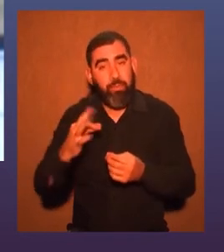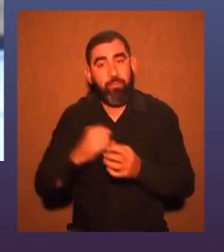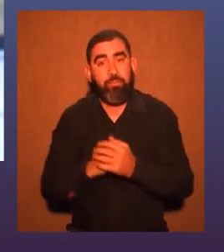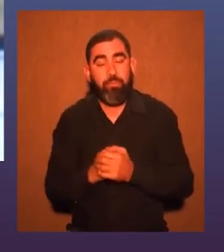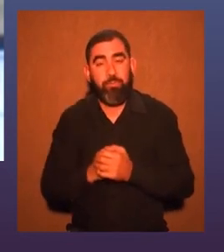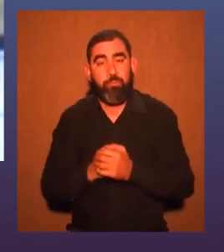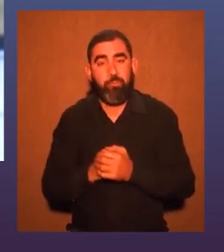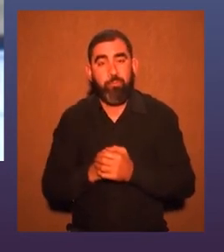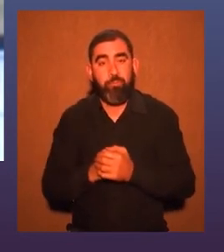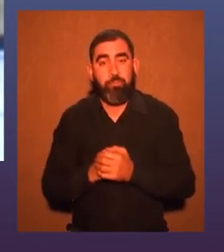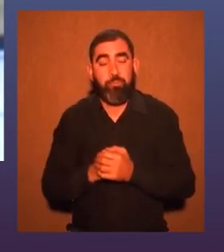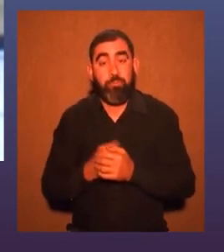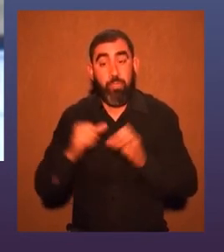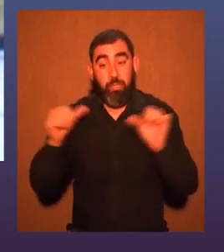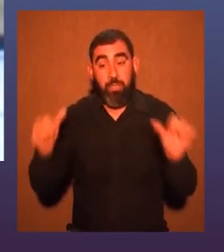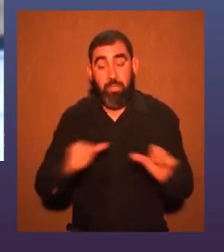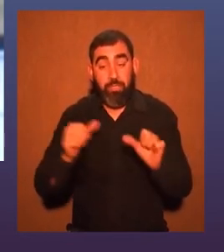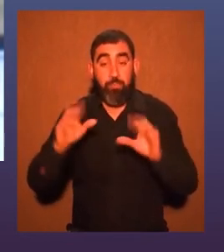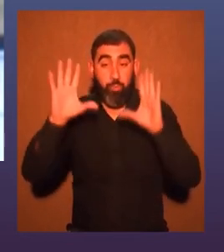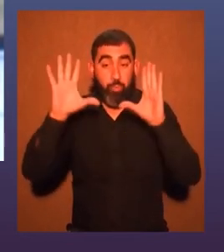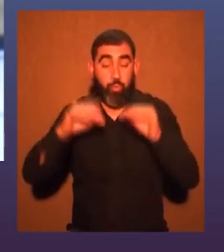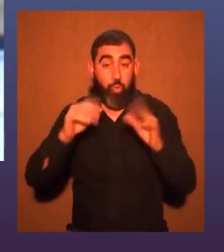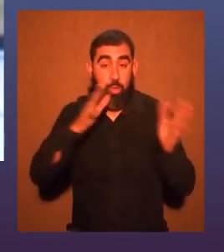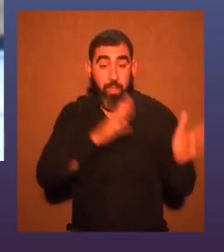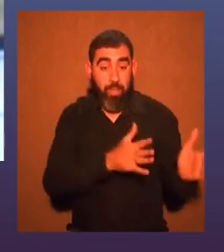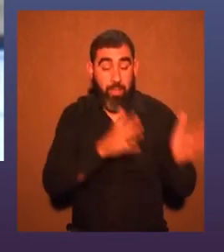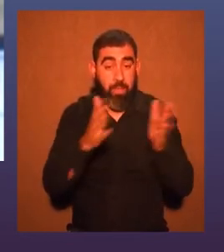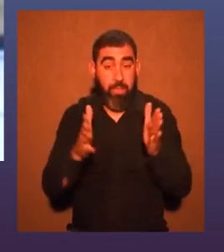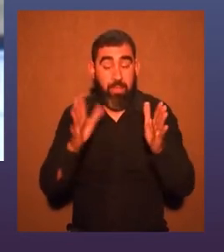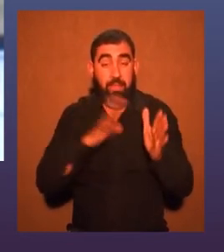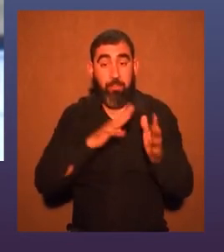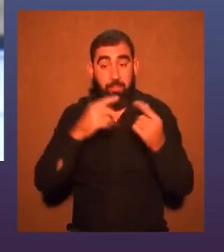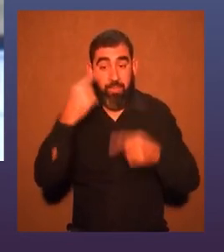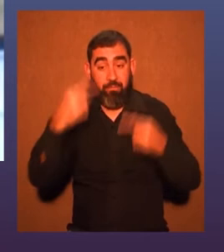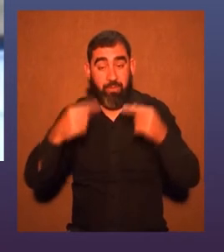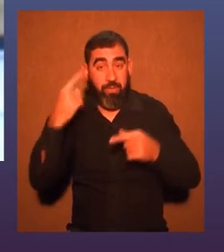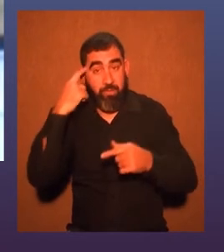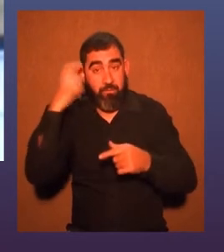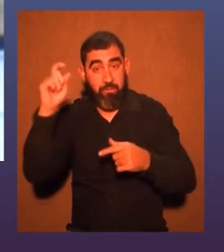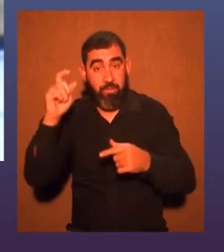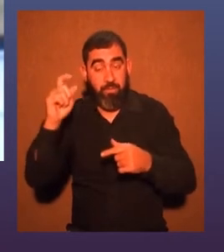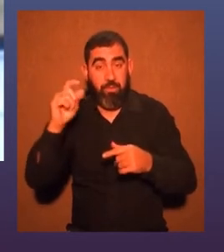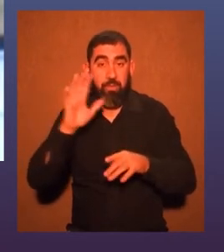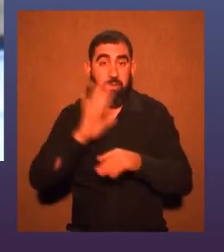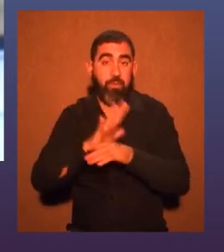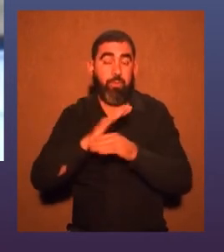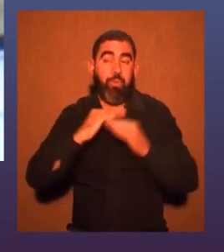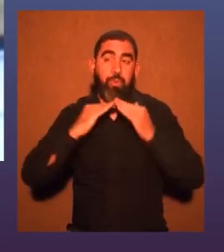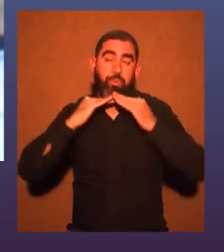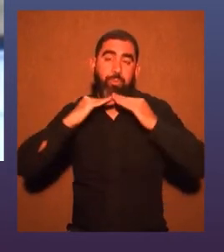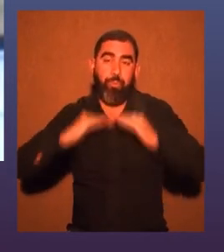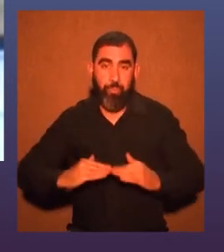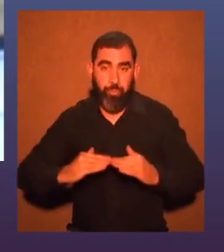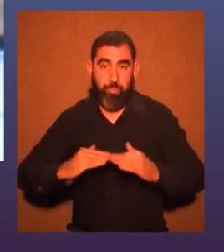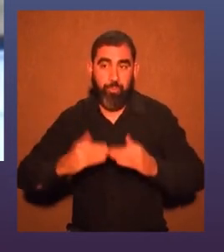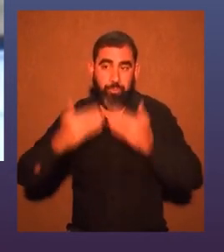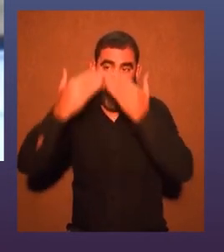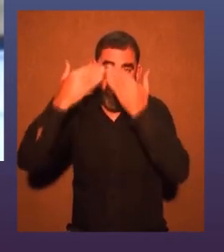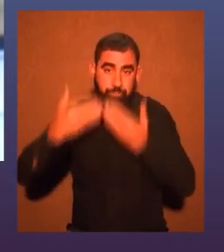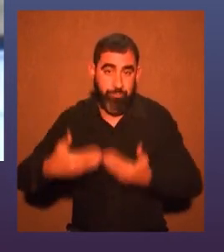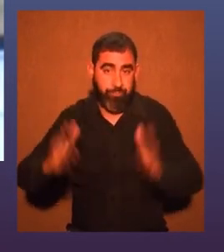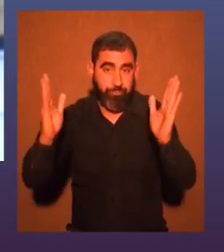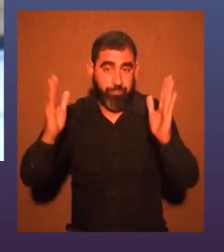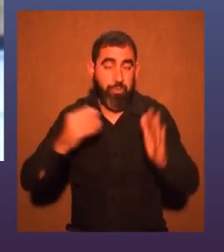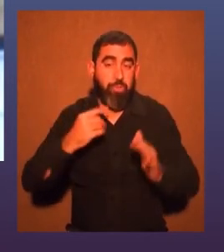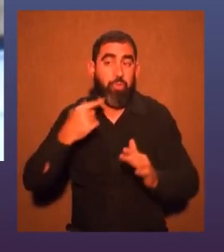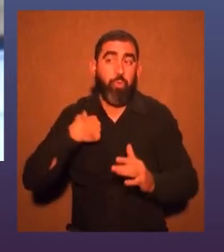que hicimos toda esta etapa de la creación, es como un respiro el estreno para nosotros. Al menos yo lo